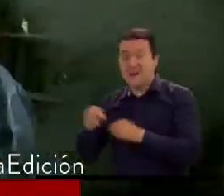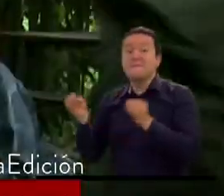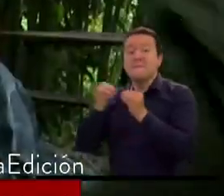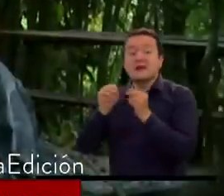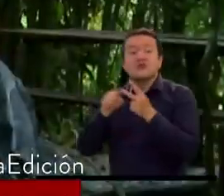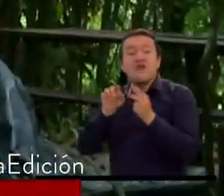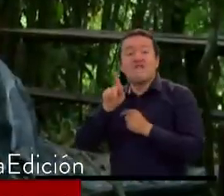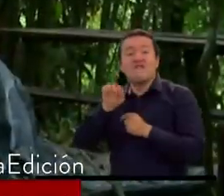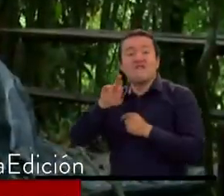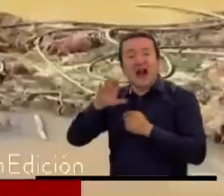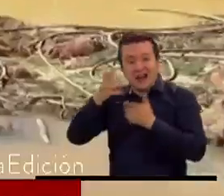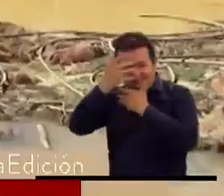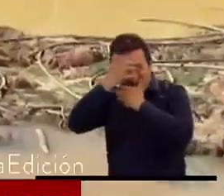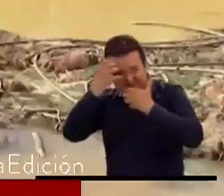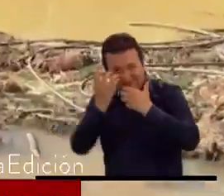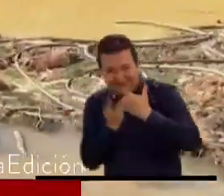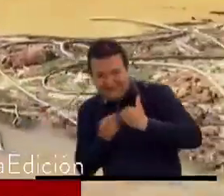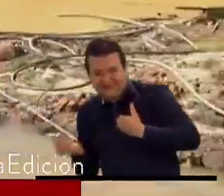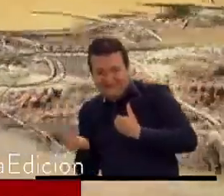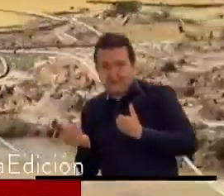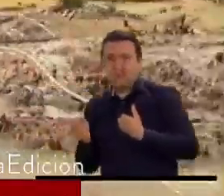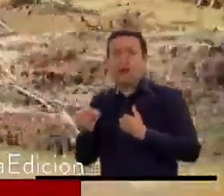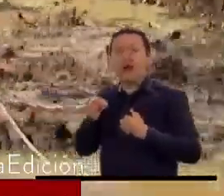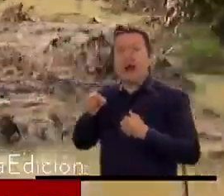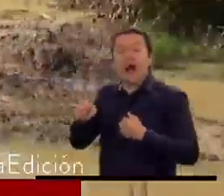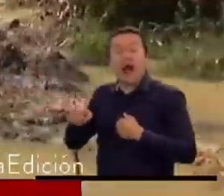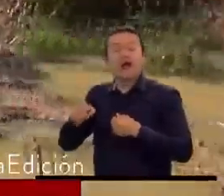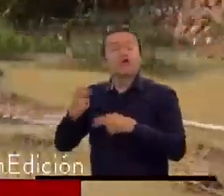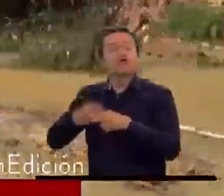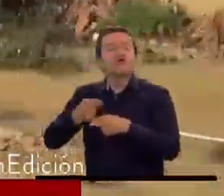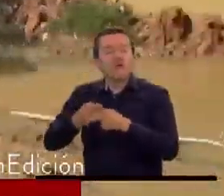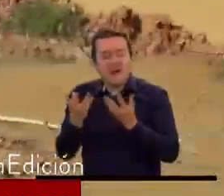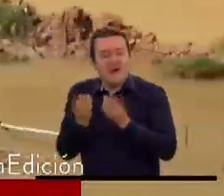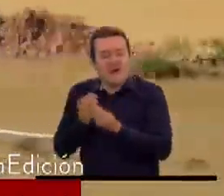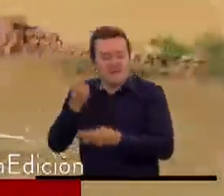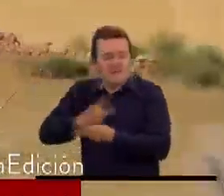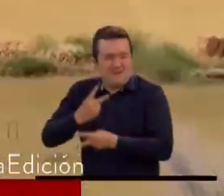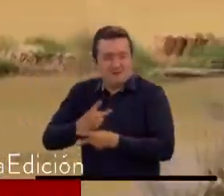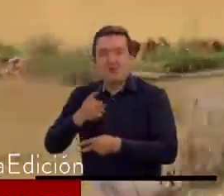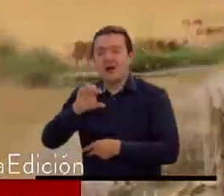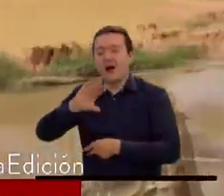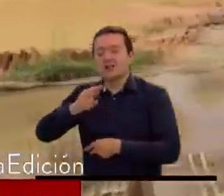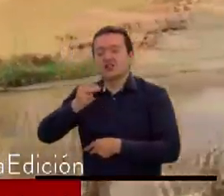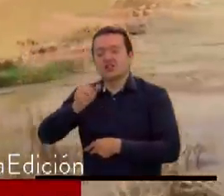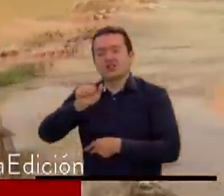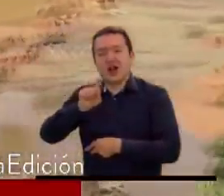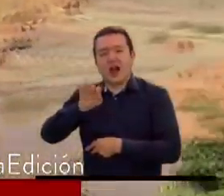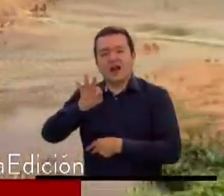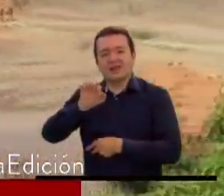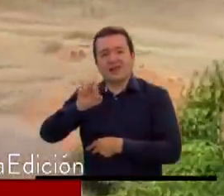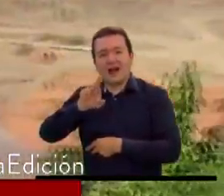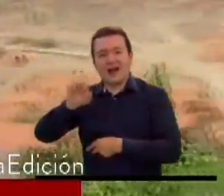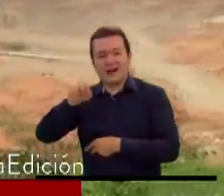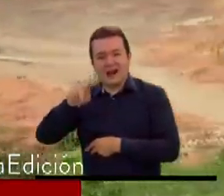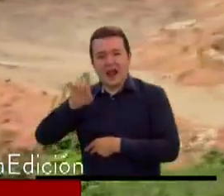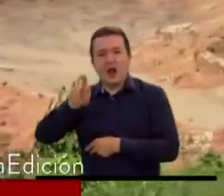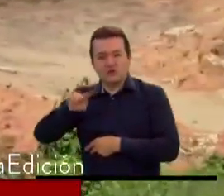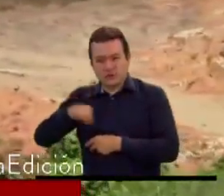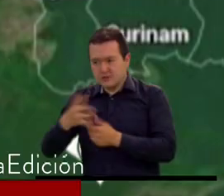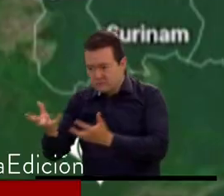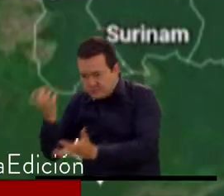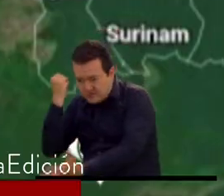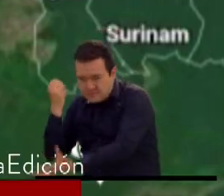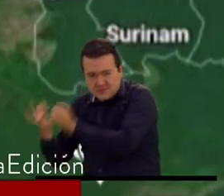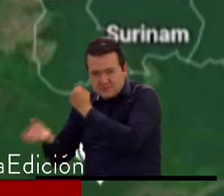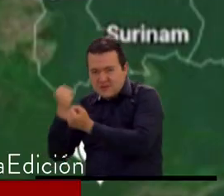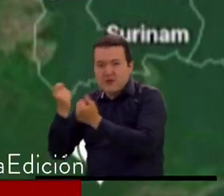En Puerto Carreño, la organización autodenominada Los Chatarreros estaría controlando la explotación de minerales sustraídos ilícitamente